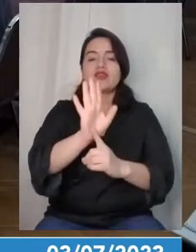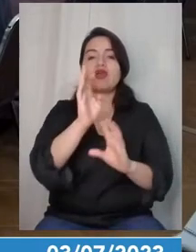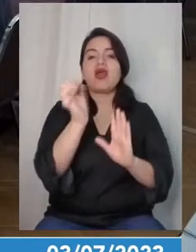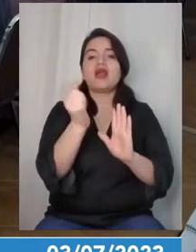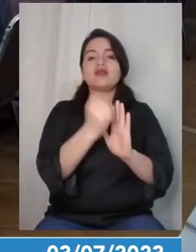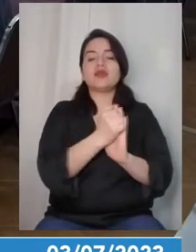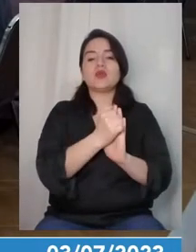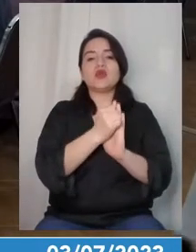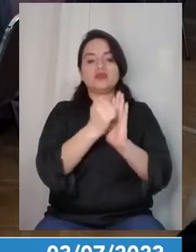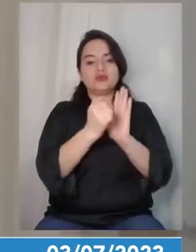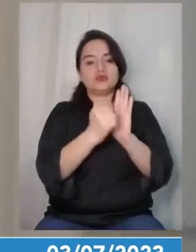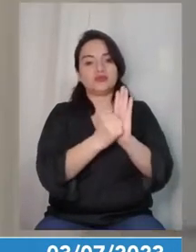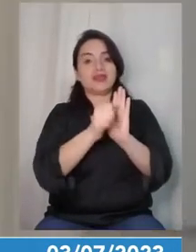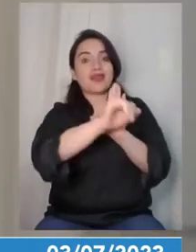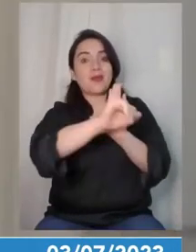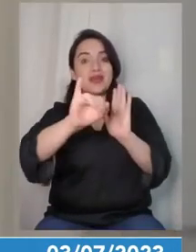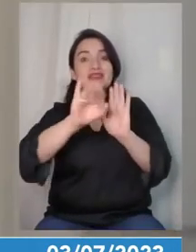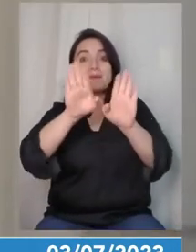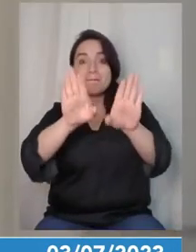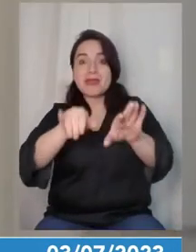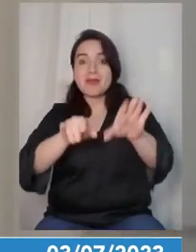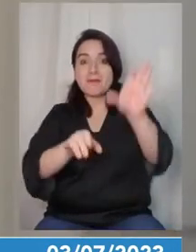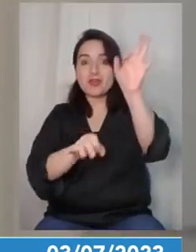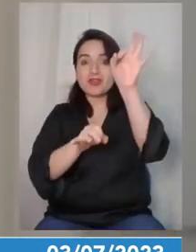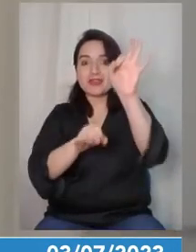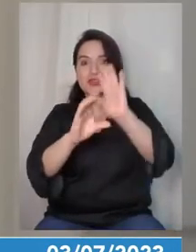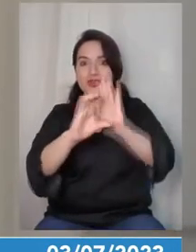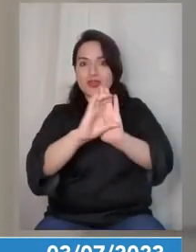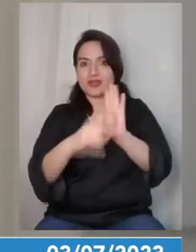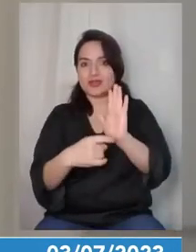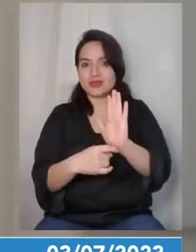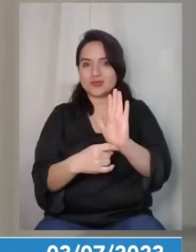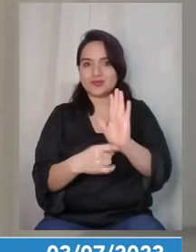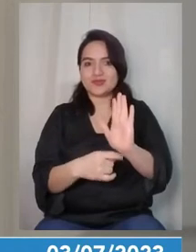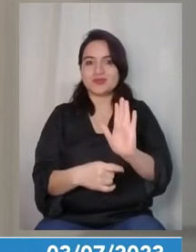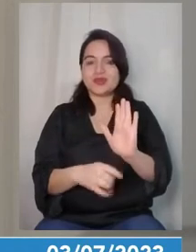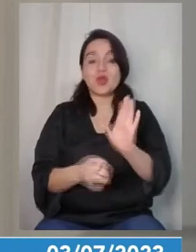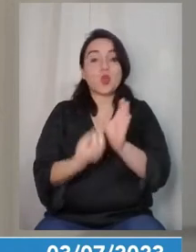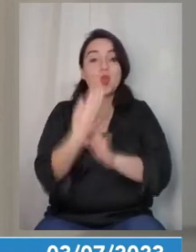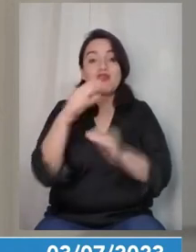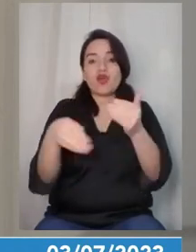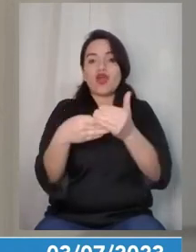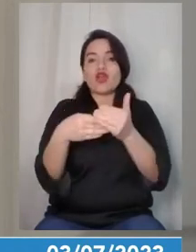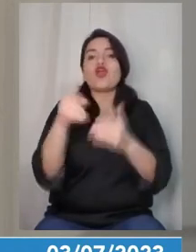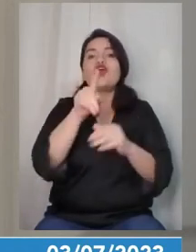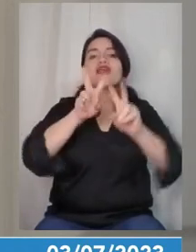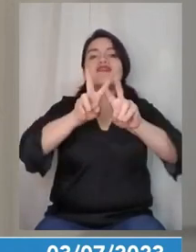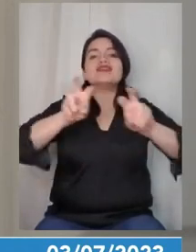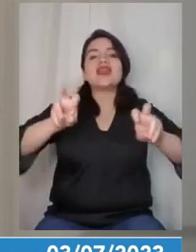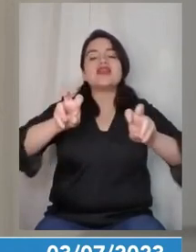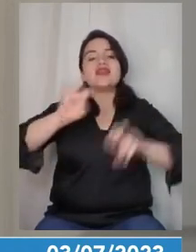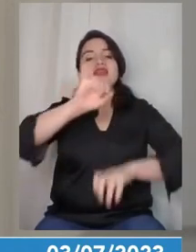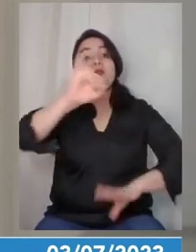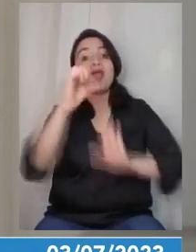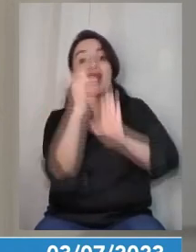texto. No es introducir cosas nuevas, es simplemente revisar los artículos posteriores y llevarlos al artículo 12 para